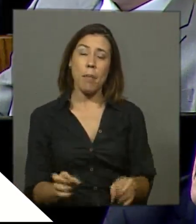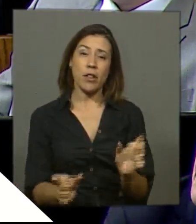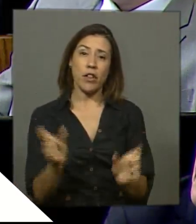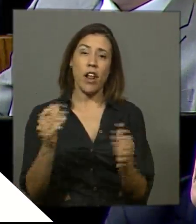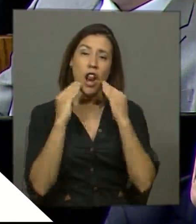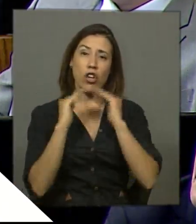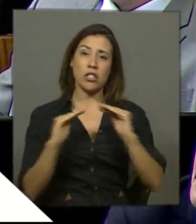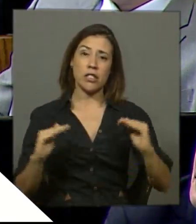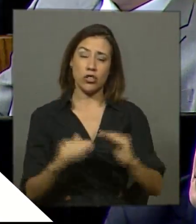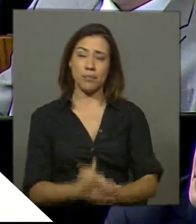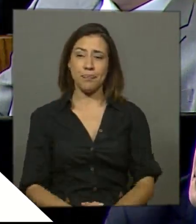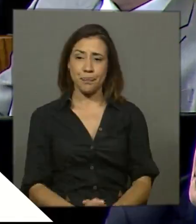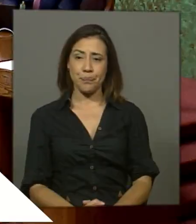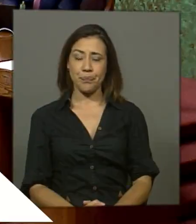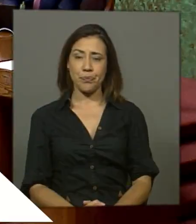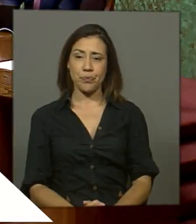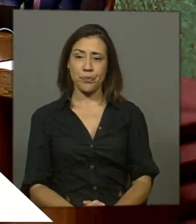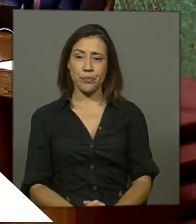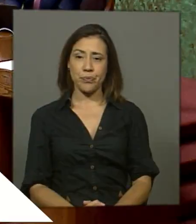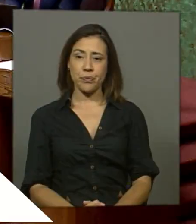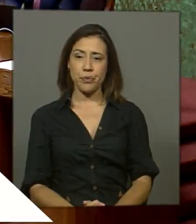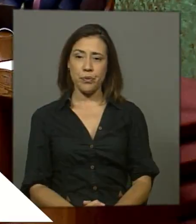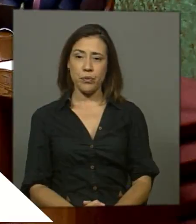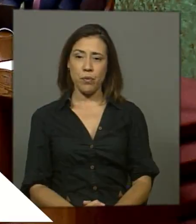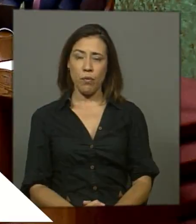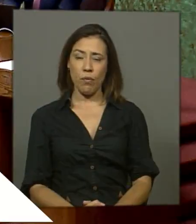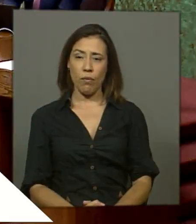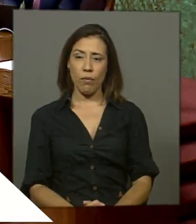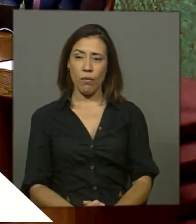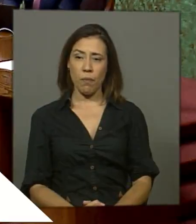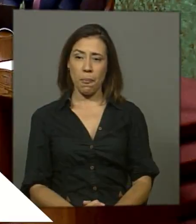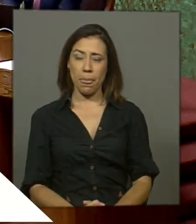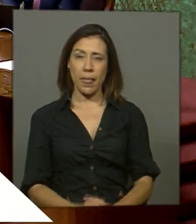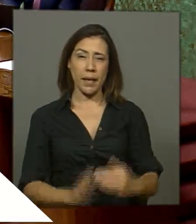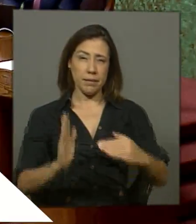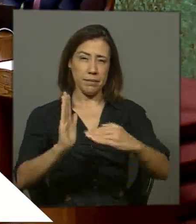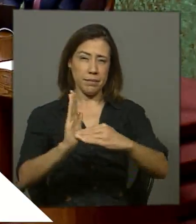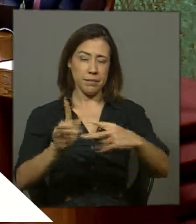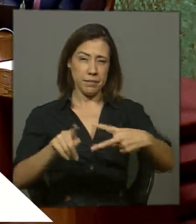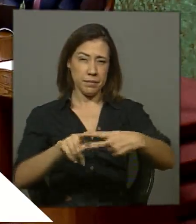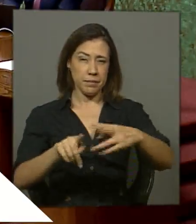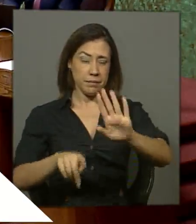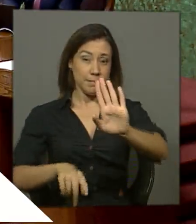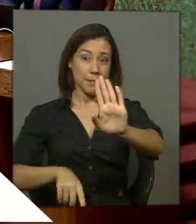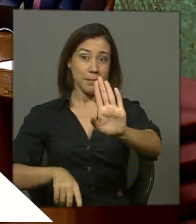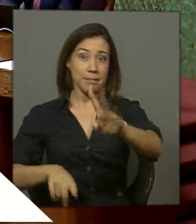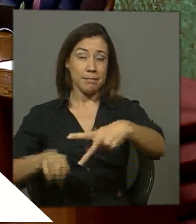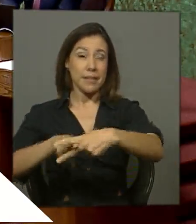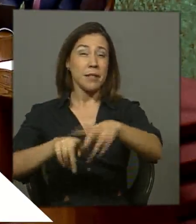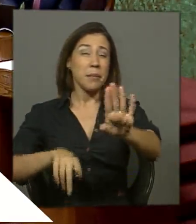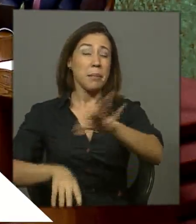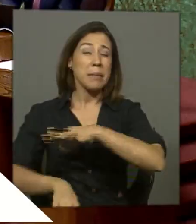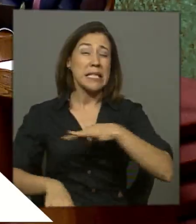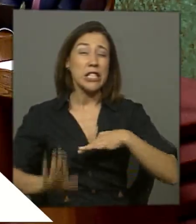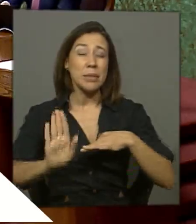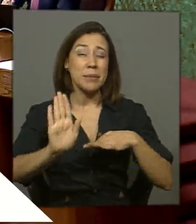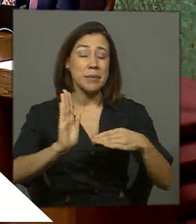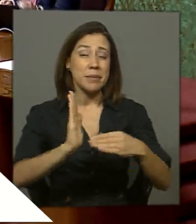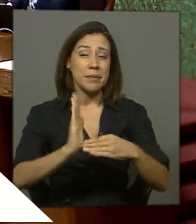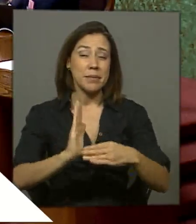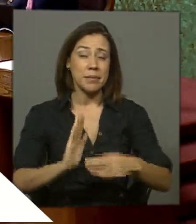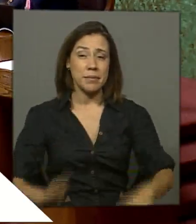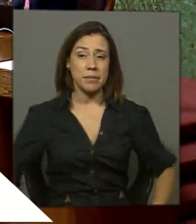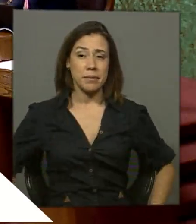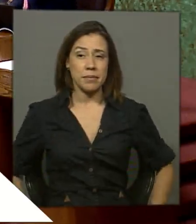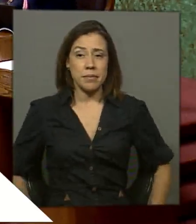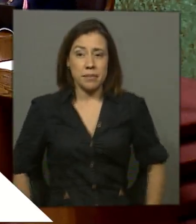nuestros niños un minuto señor ministro un segundito señor ministro señor ministro señor ministro